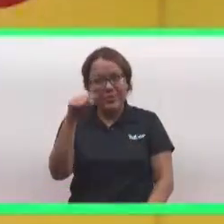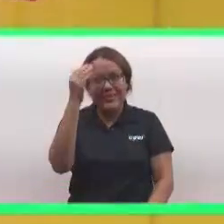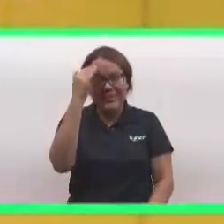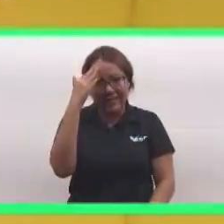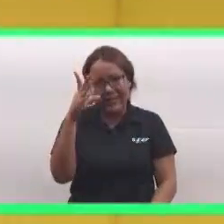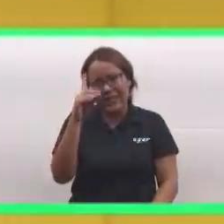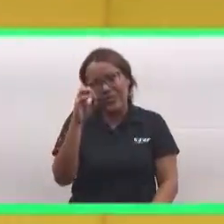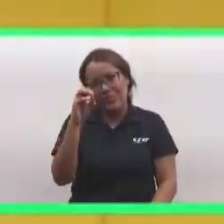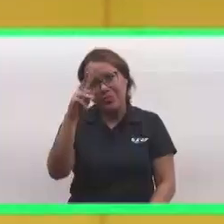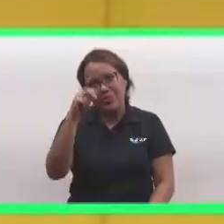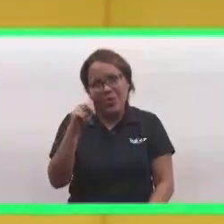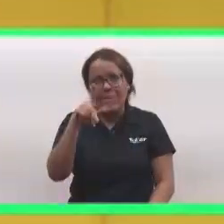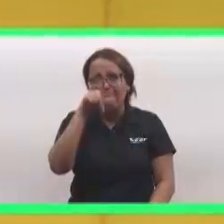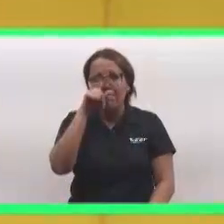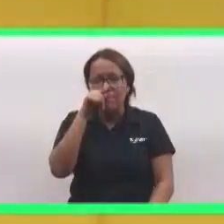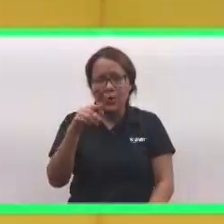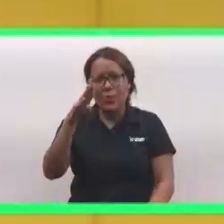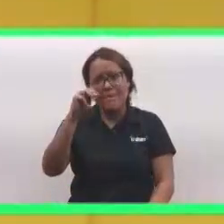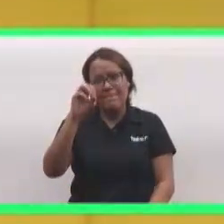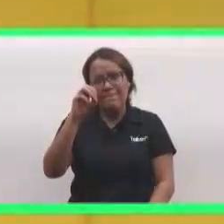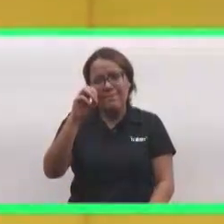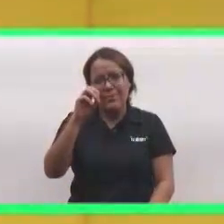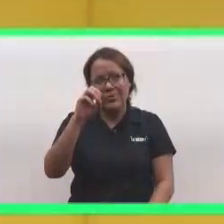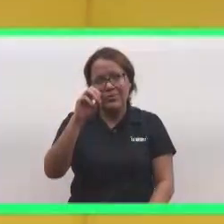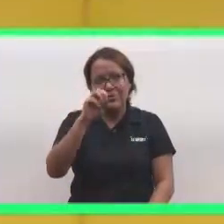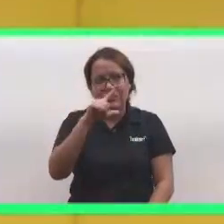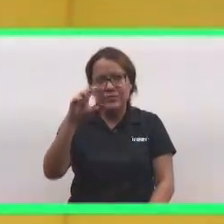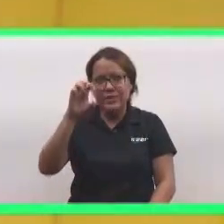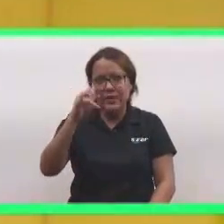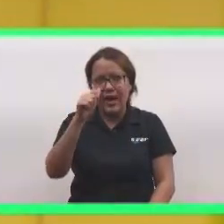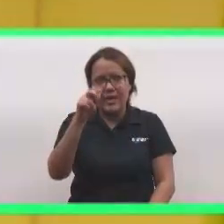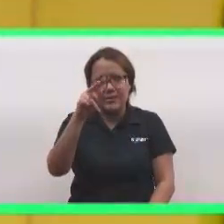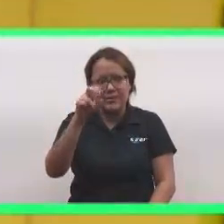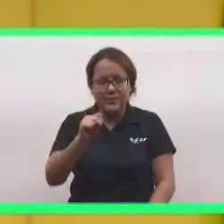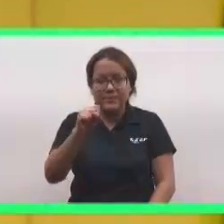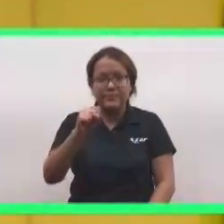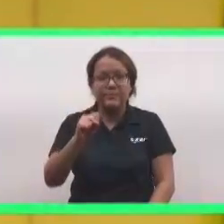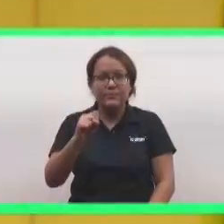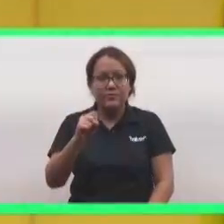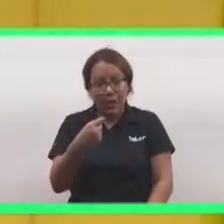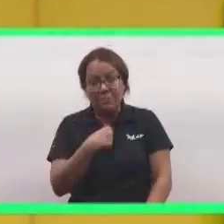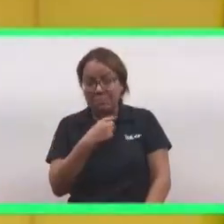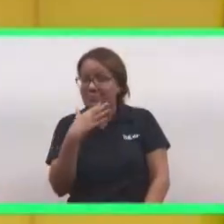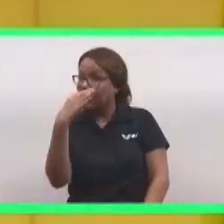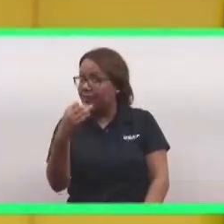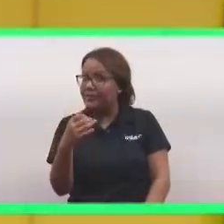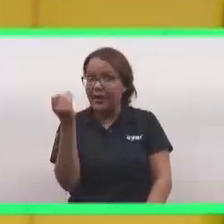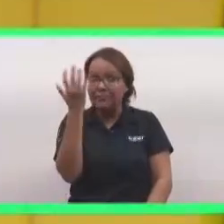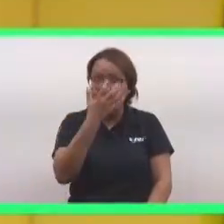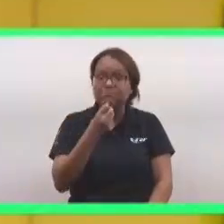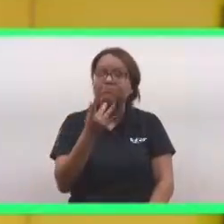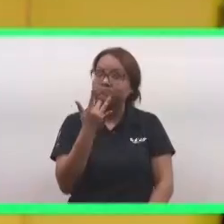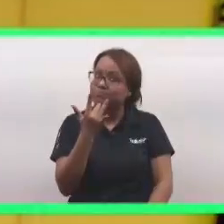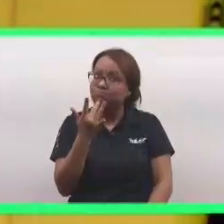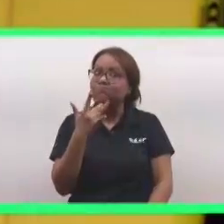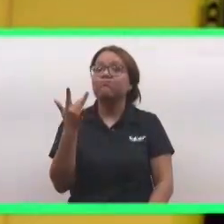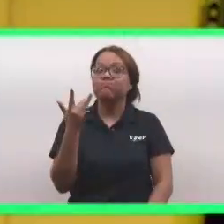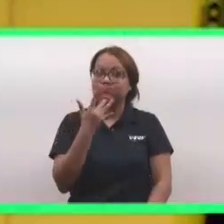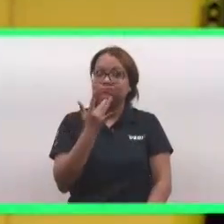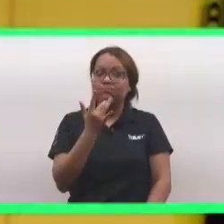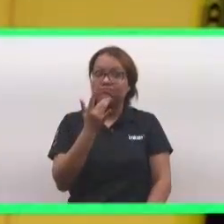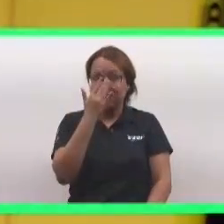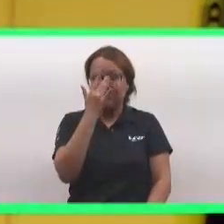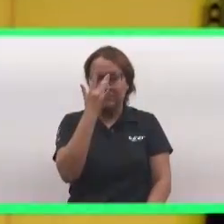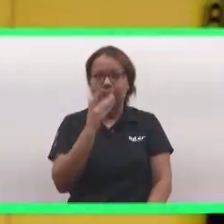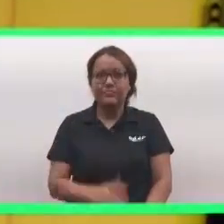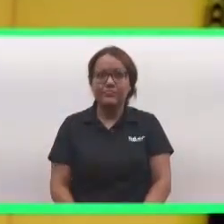¿Cuántos han probado las mollejitas de Don Pollo? Se las recomiendo, hermano. Son lo máximo. Son los chunks